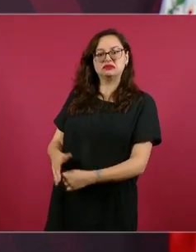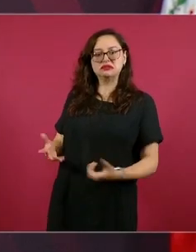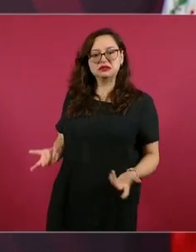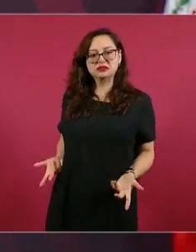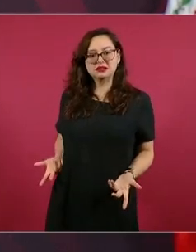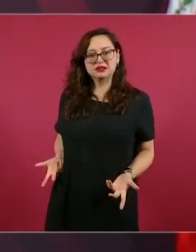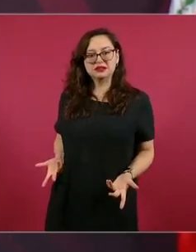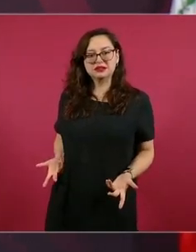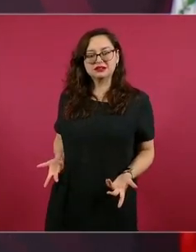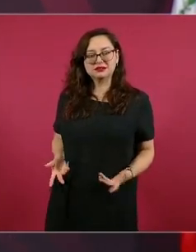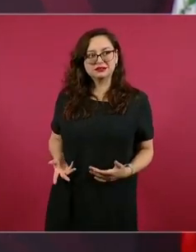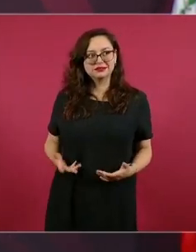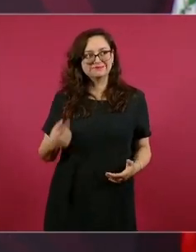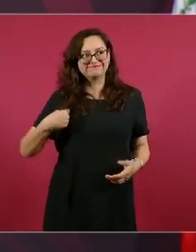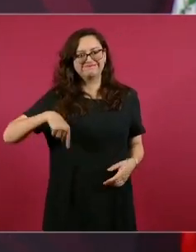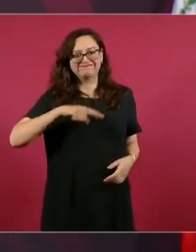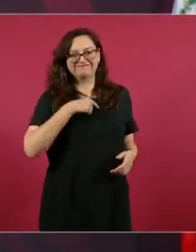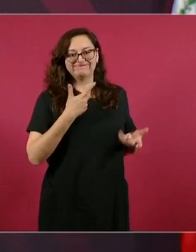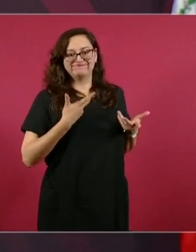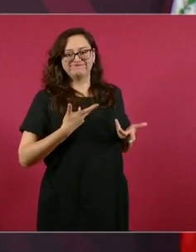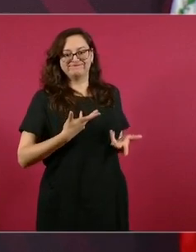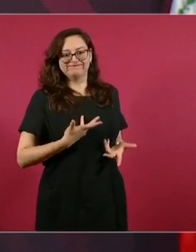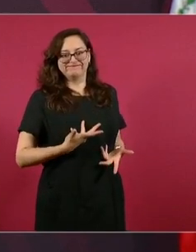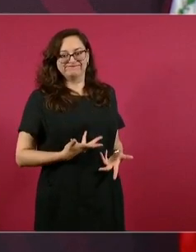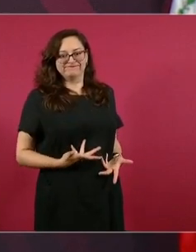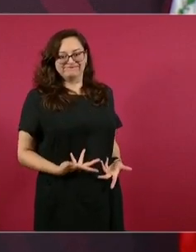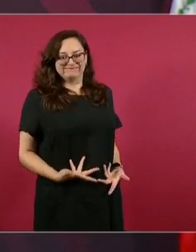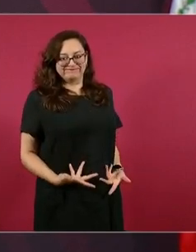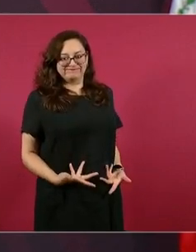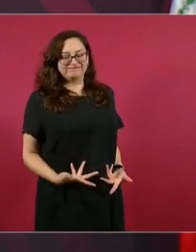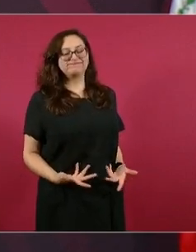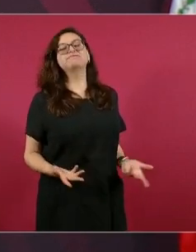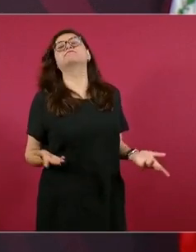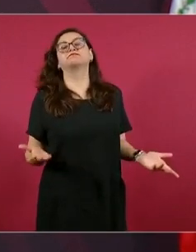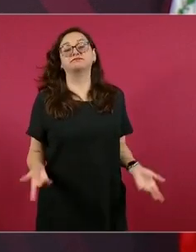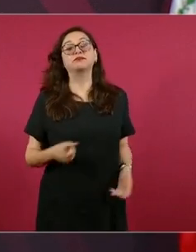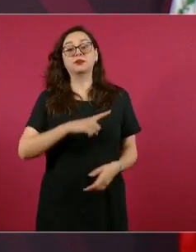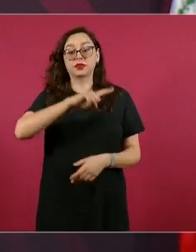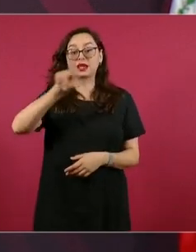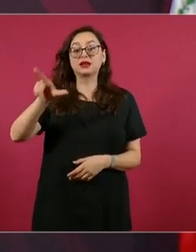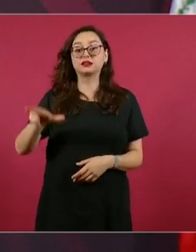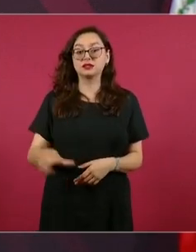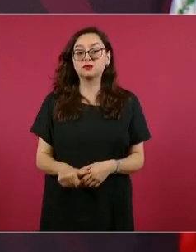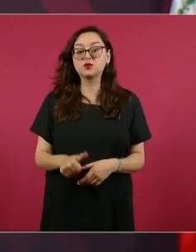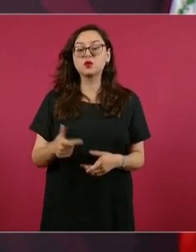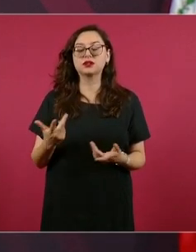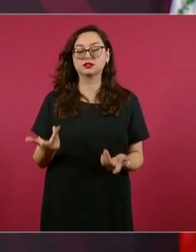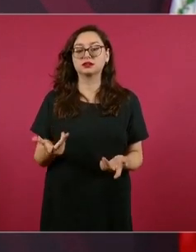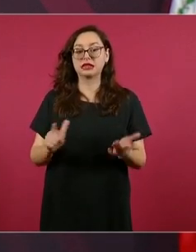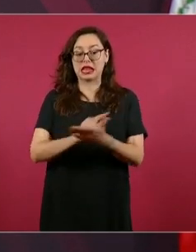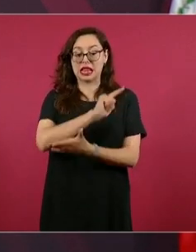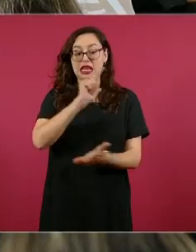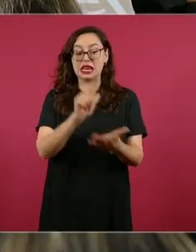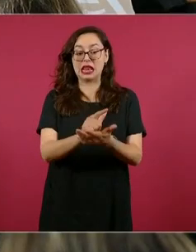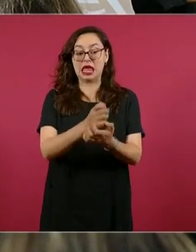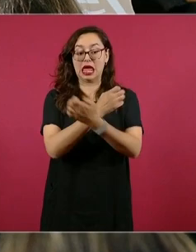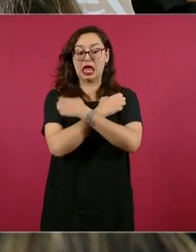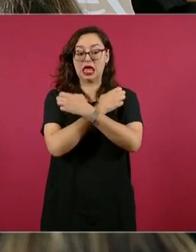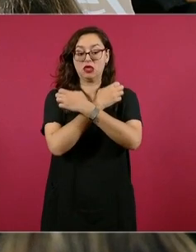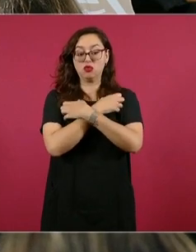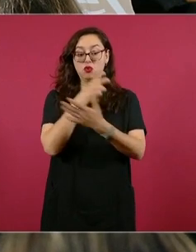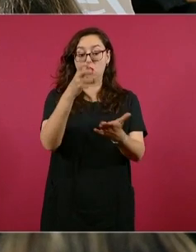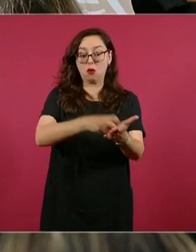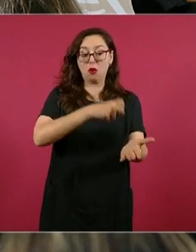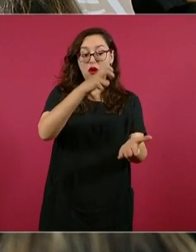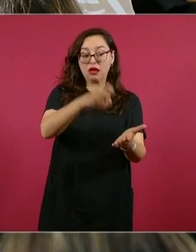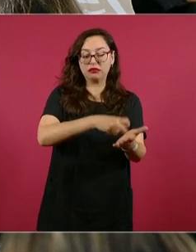los maestros, cuando estaban defendiendo sus derechos contra la llamada